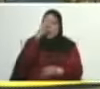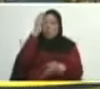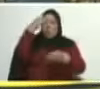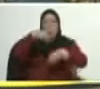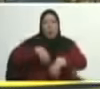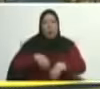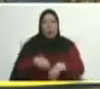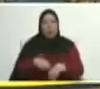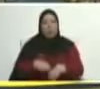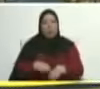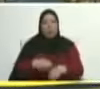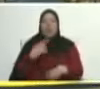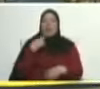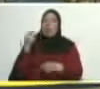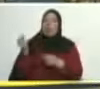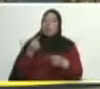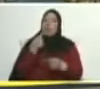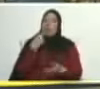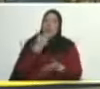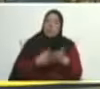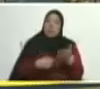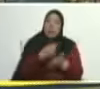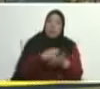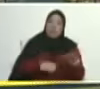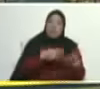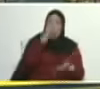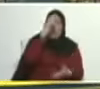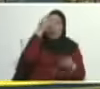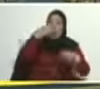de cumplir lo que se habla y lo que se firma.